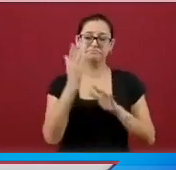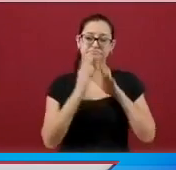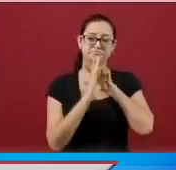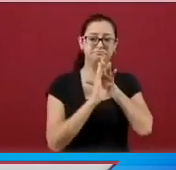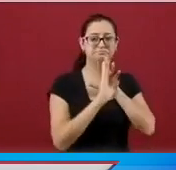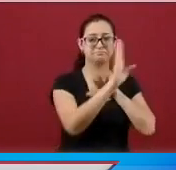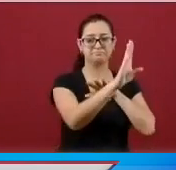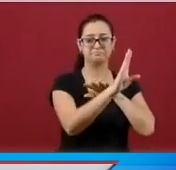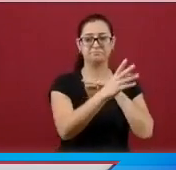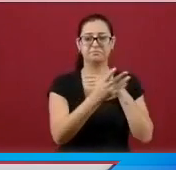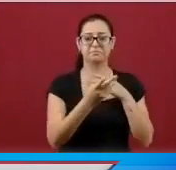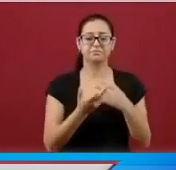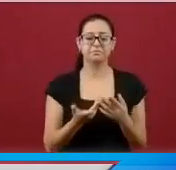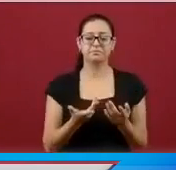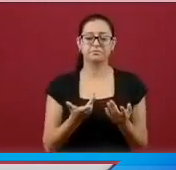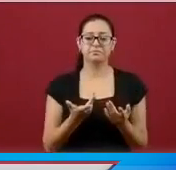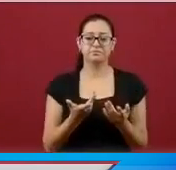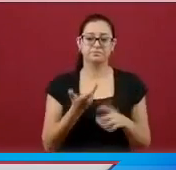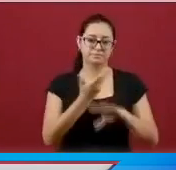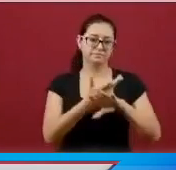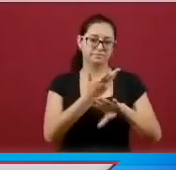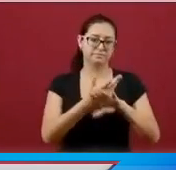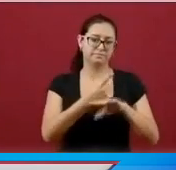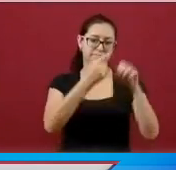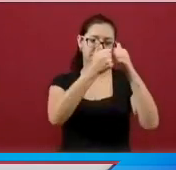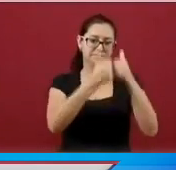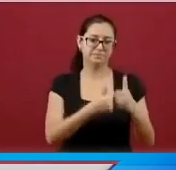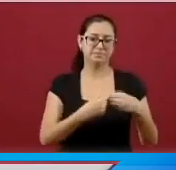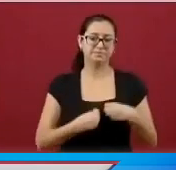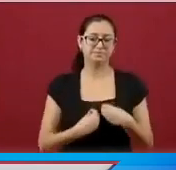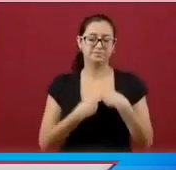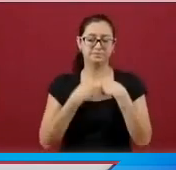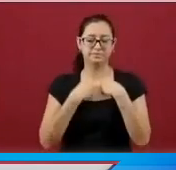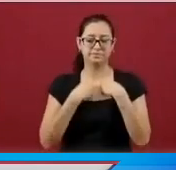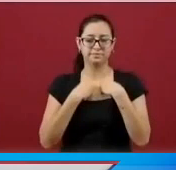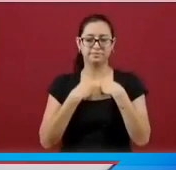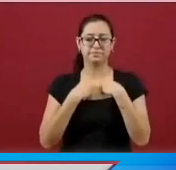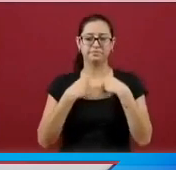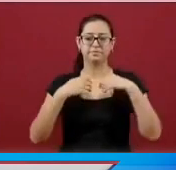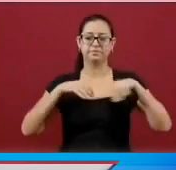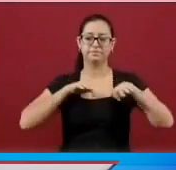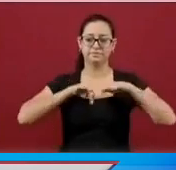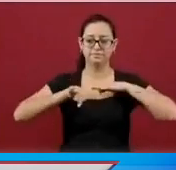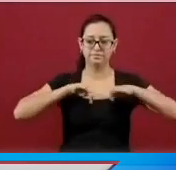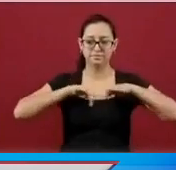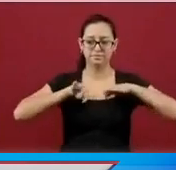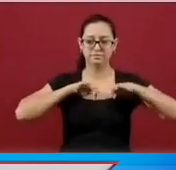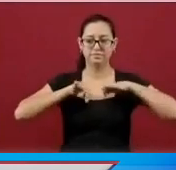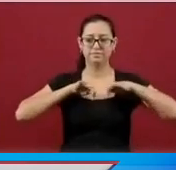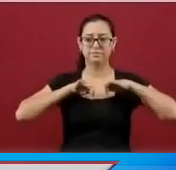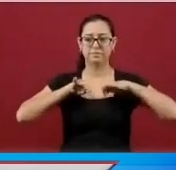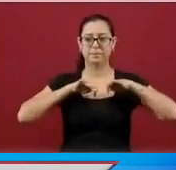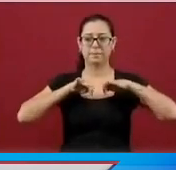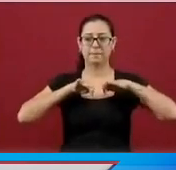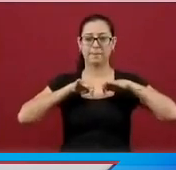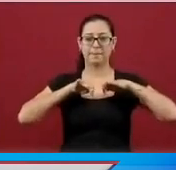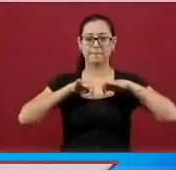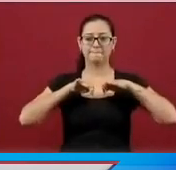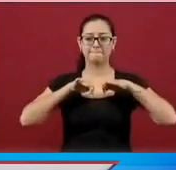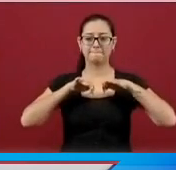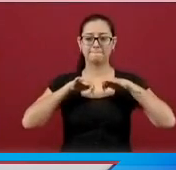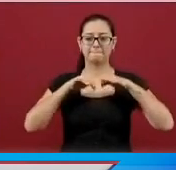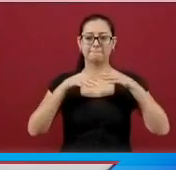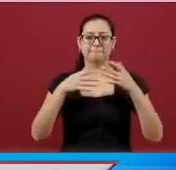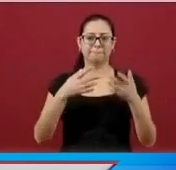y viven en Estados Unidos. Los migrantes envían remesas por más de 30,000 millones de dólares anuales